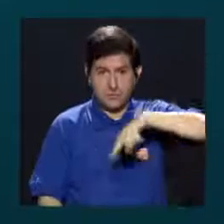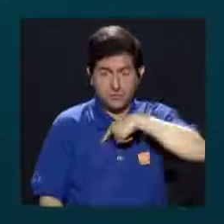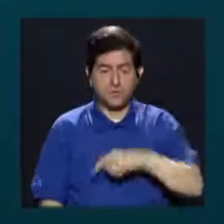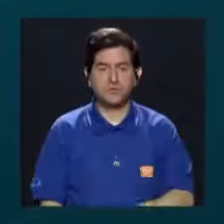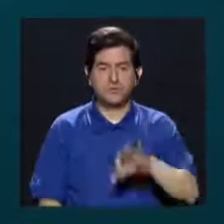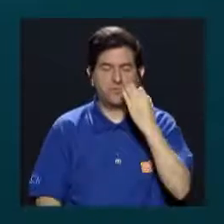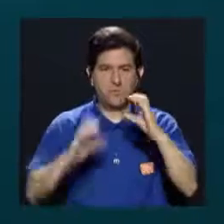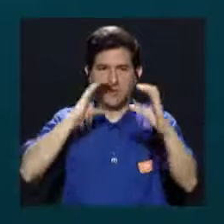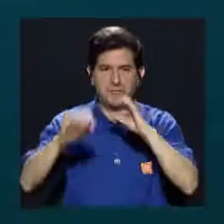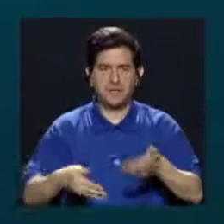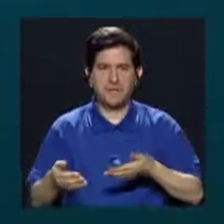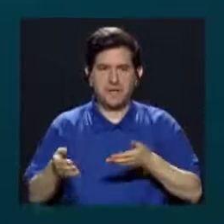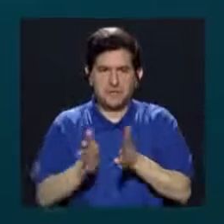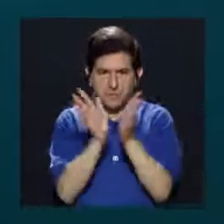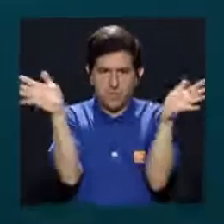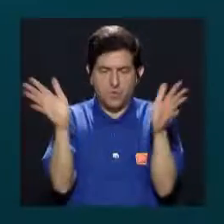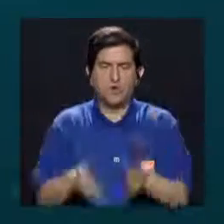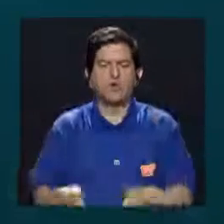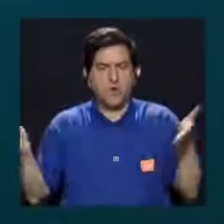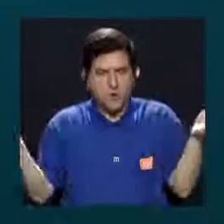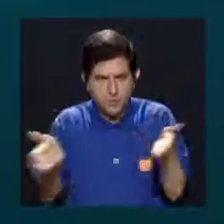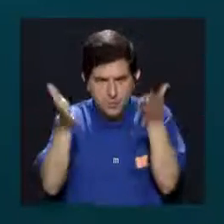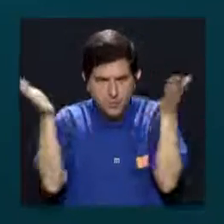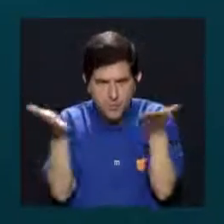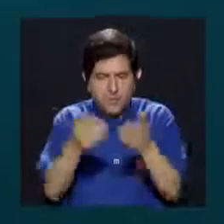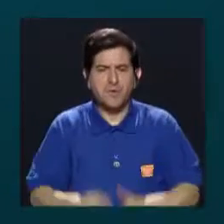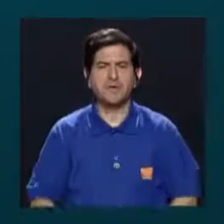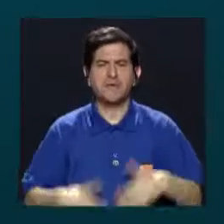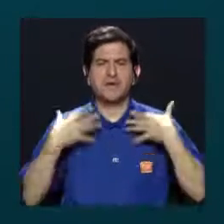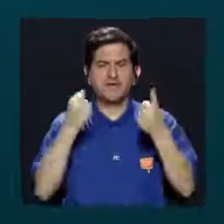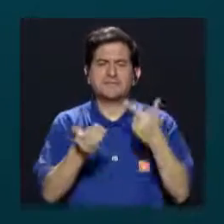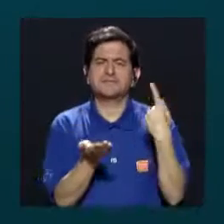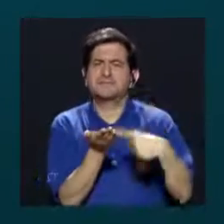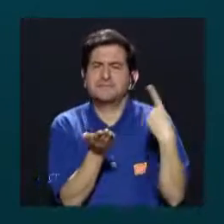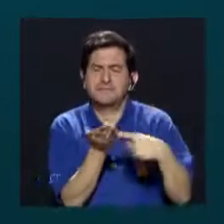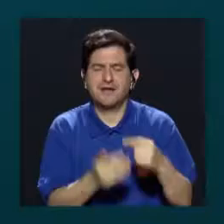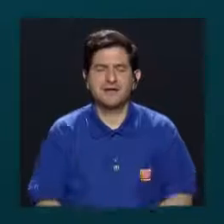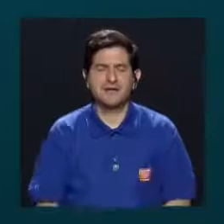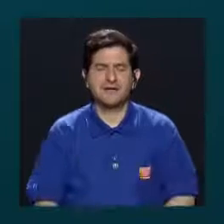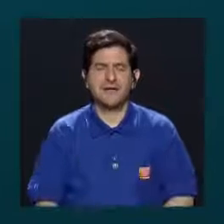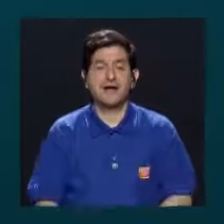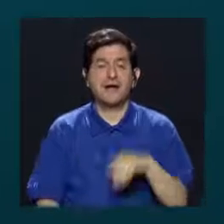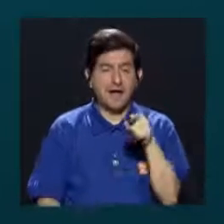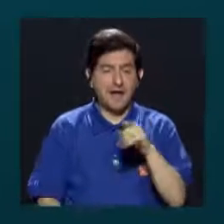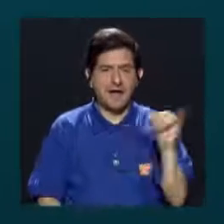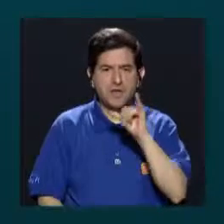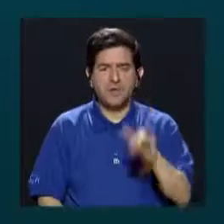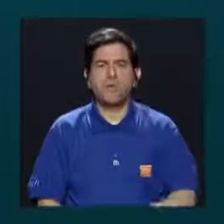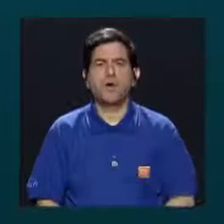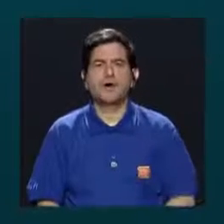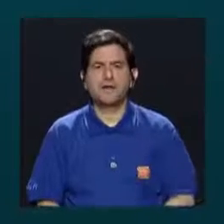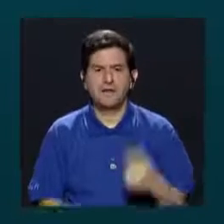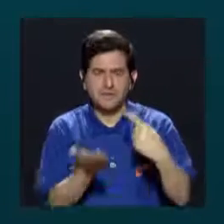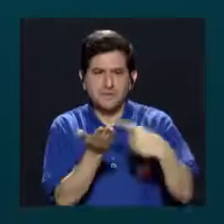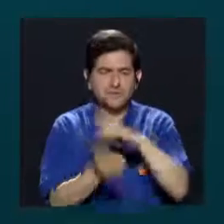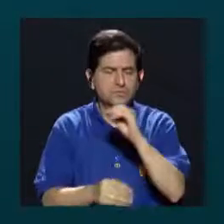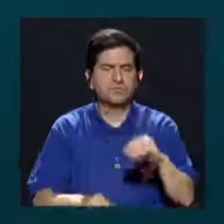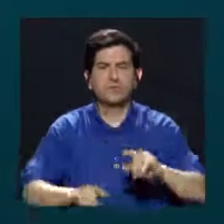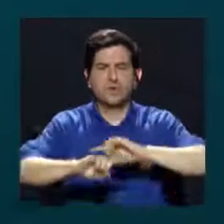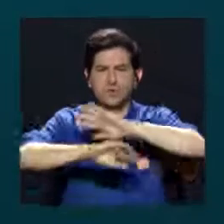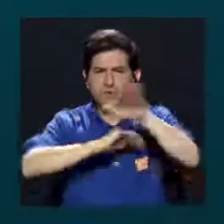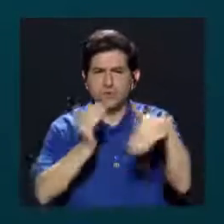servicio público nos abocamos a la tarea de promover la sana discusión el diálogo y el debate entre los distintos